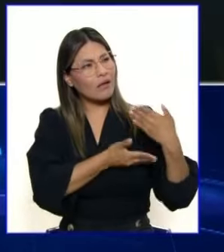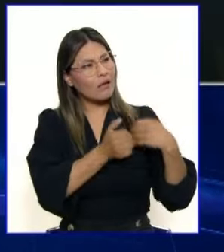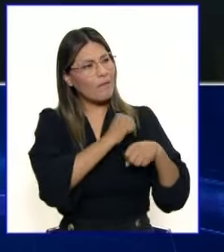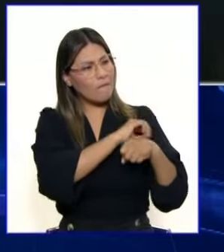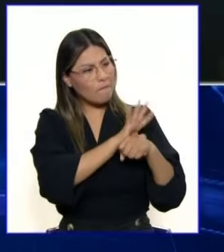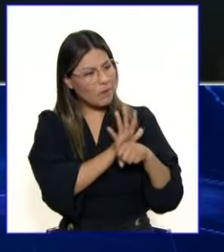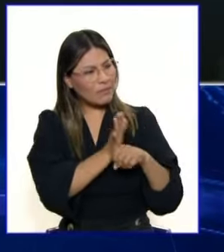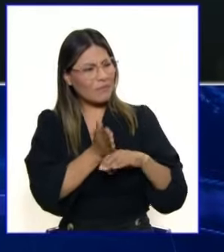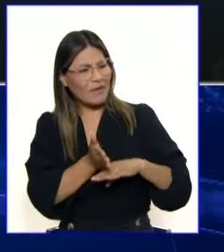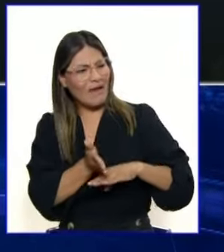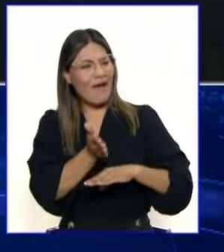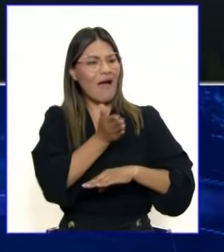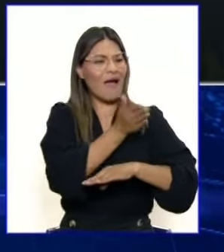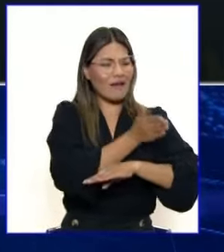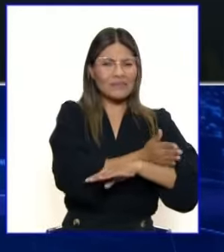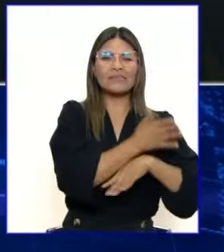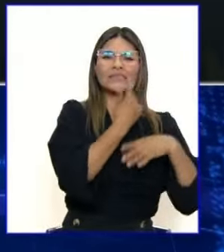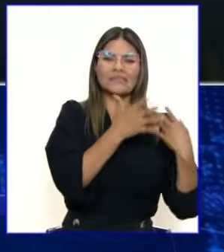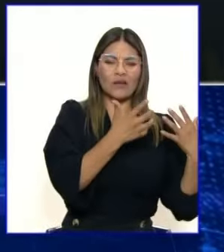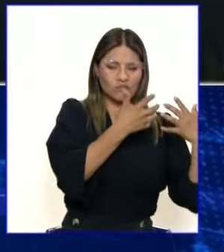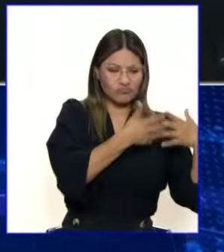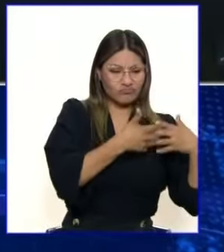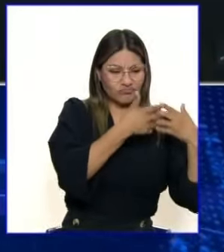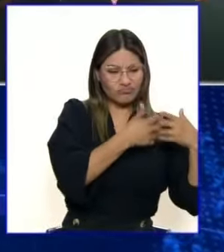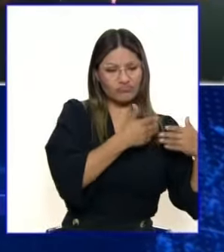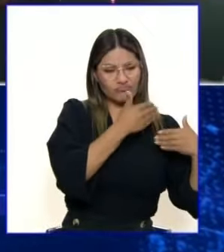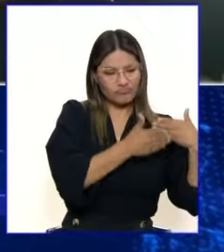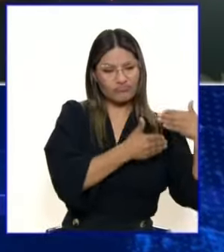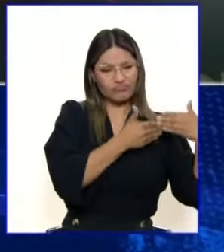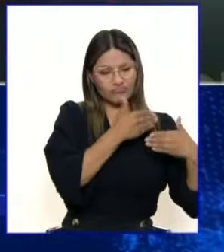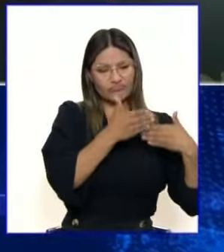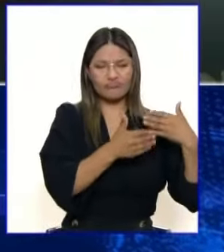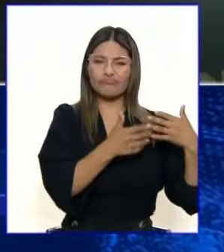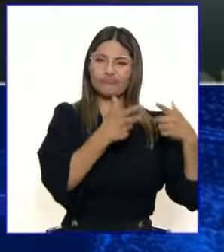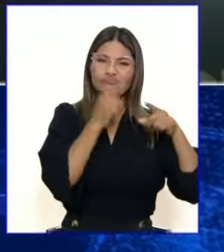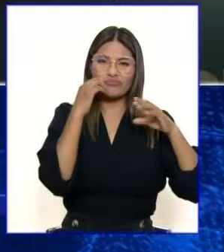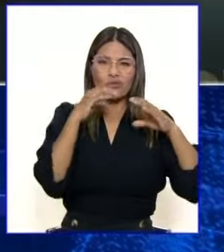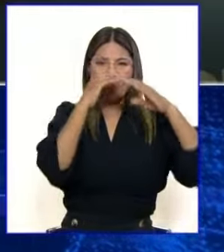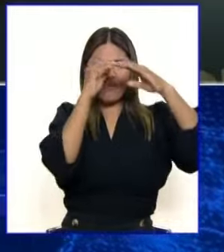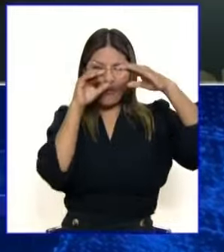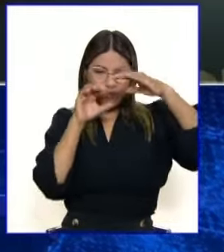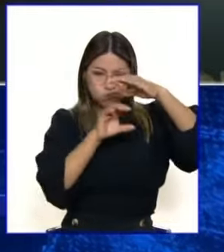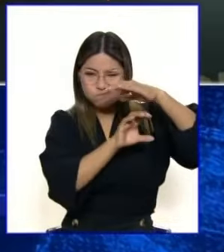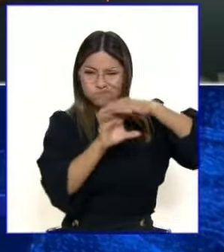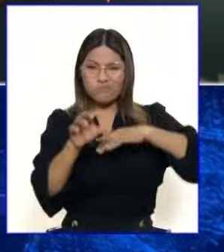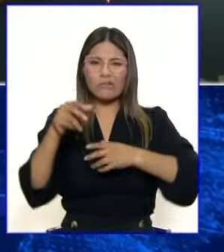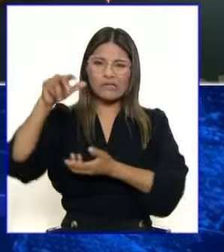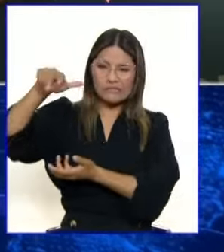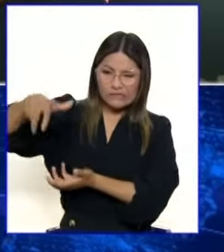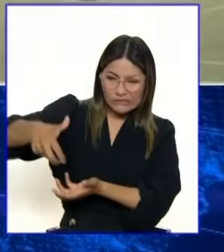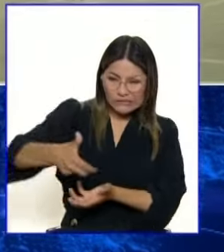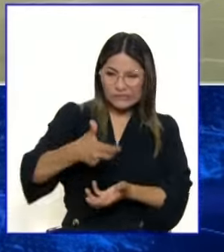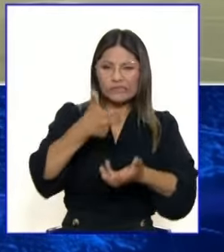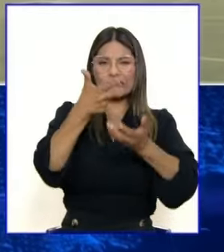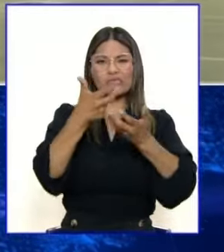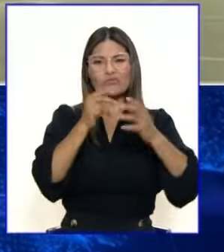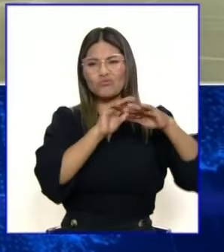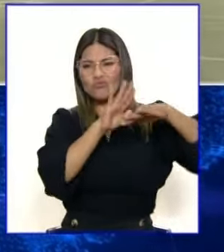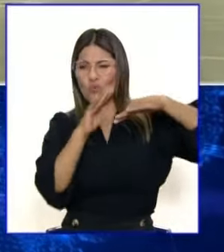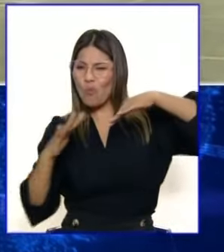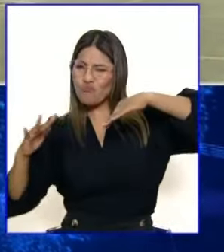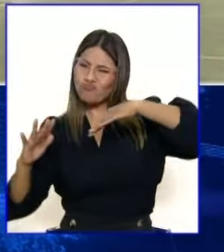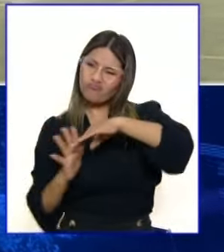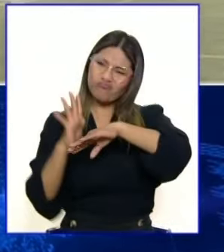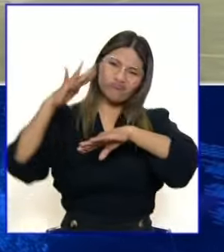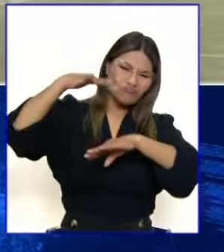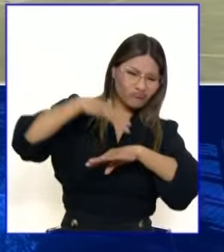de que se inició la construcción de esta obra? Ha habido un túnel, las grandes grúas, el rompeolas. ¿Cómo ha sido